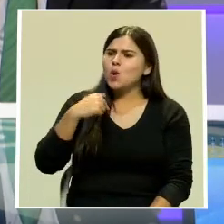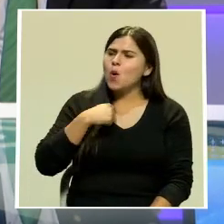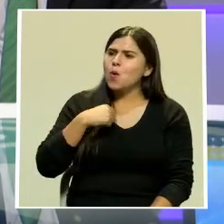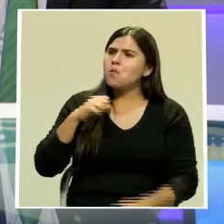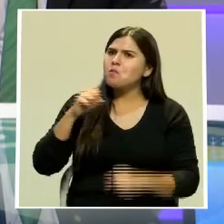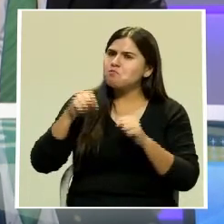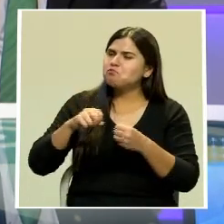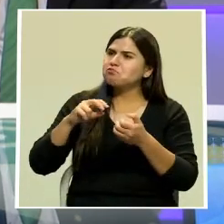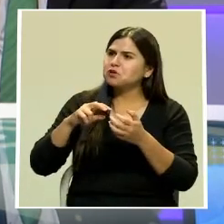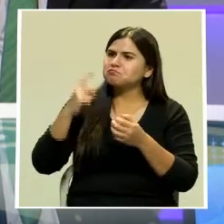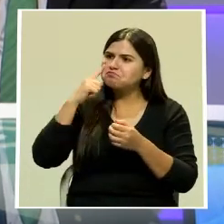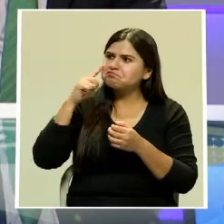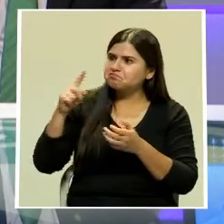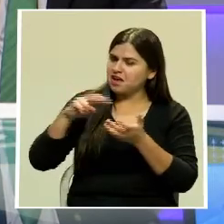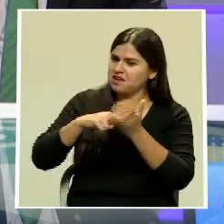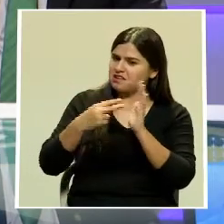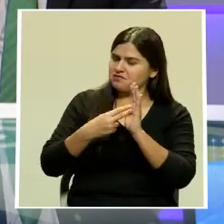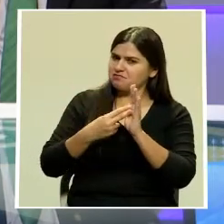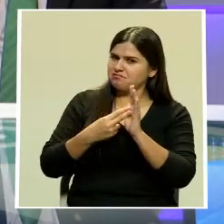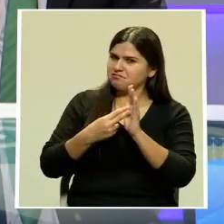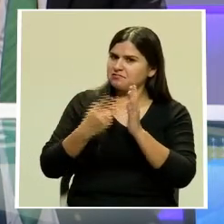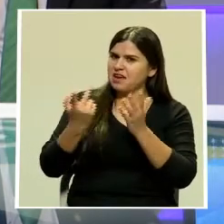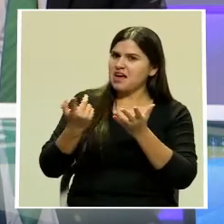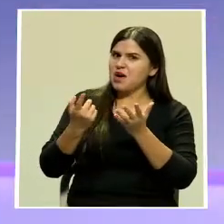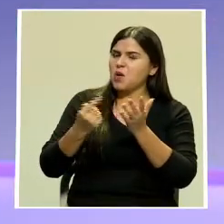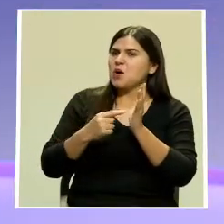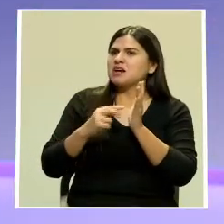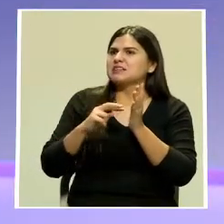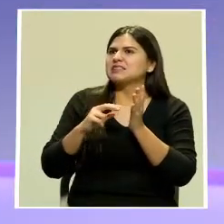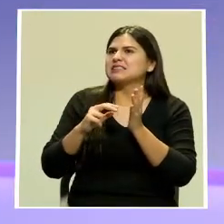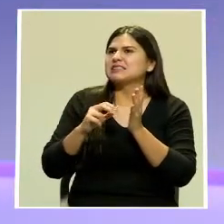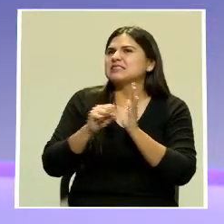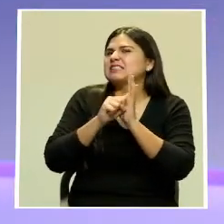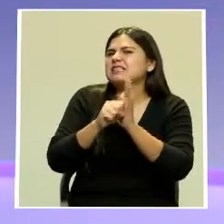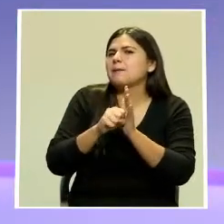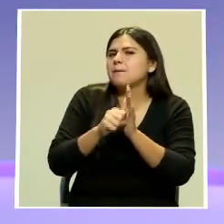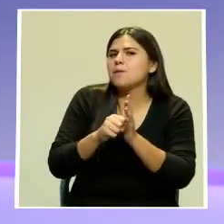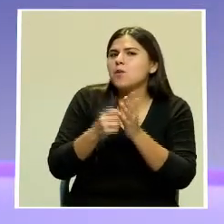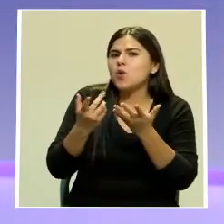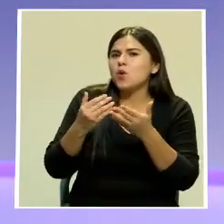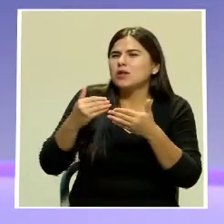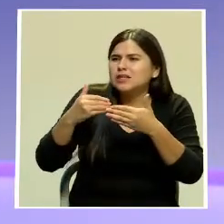una señal de renovación del Partido de Liberación Nacional.